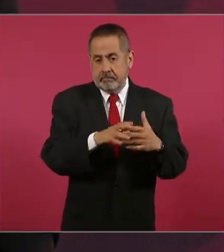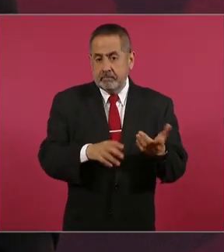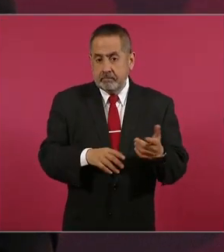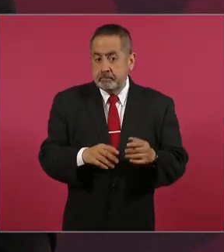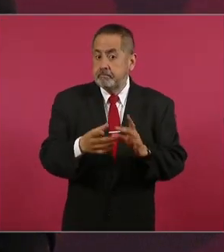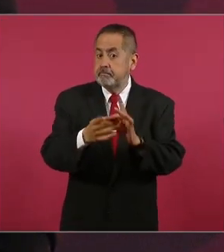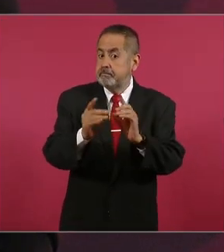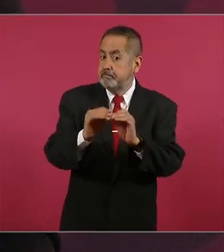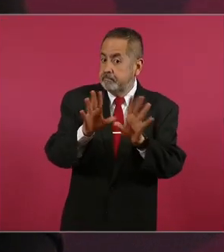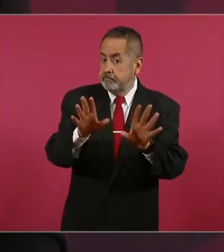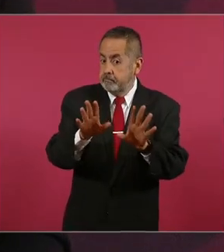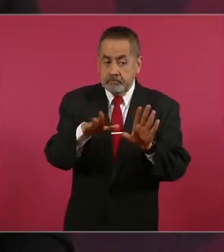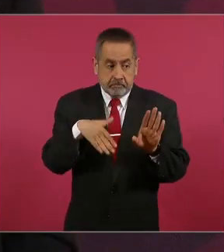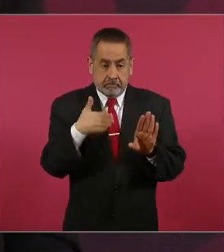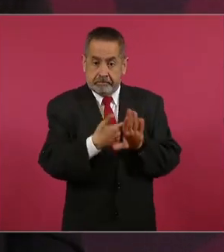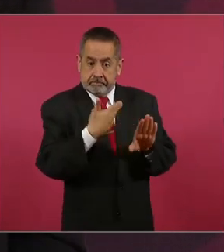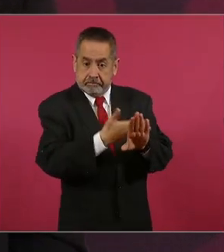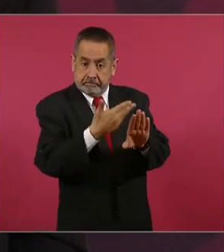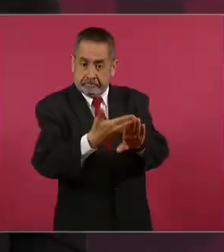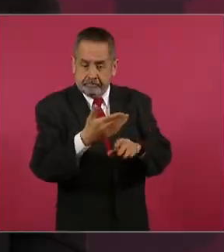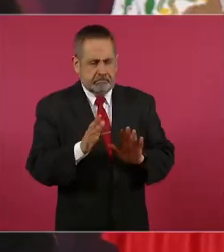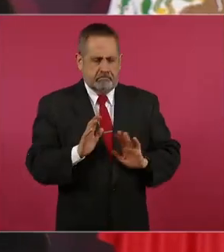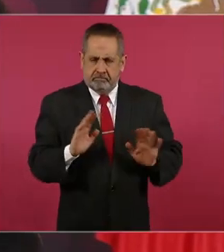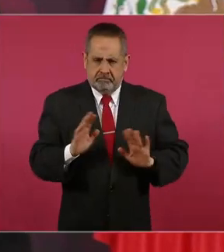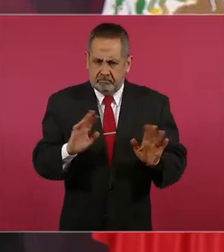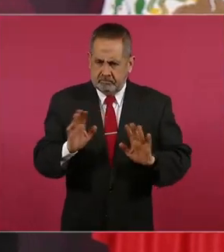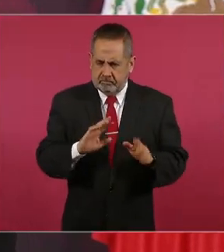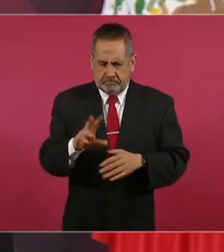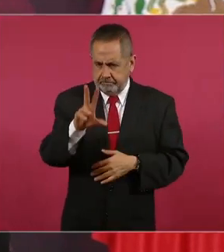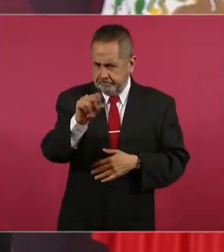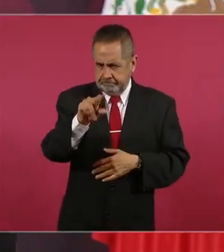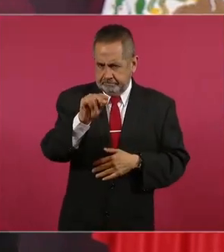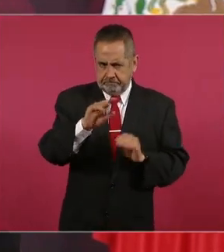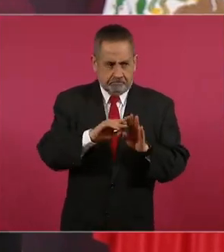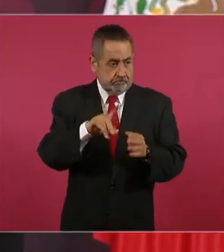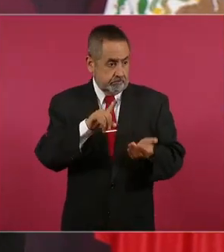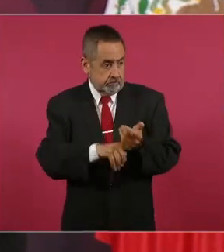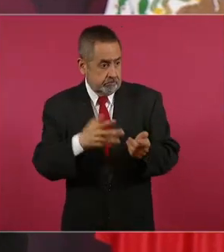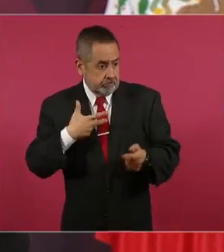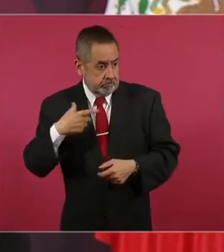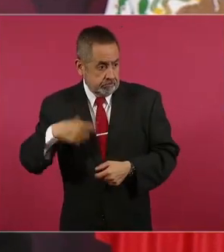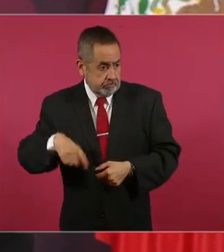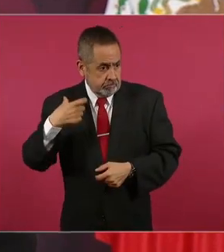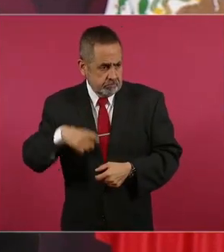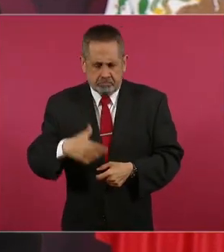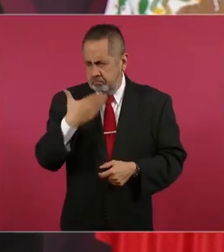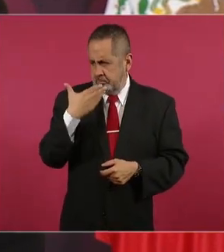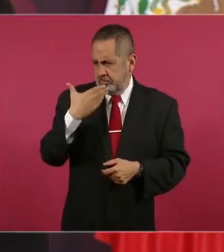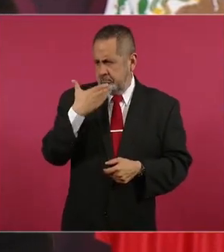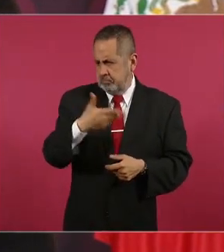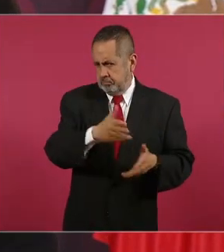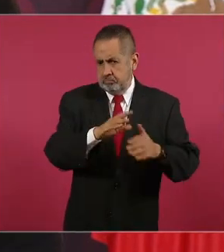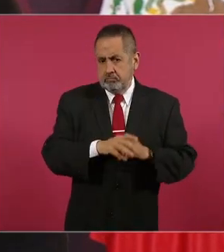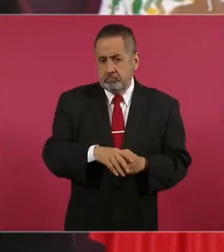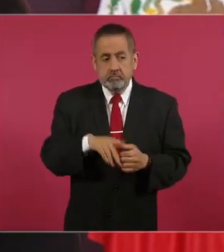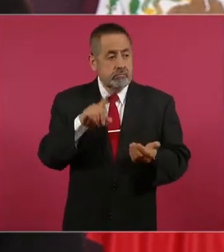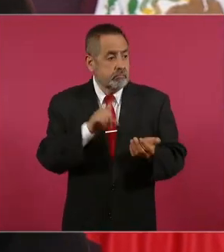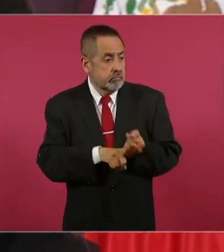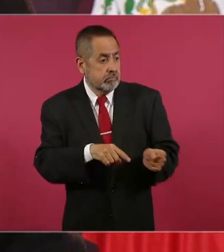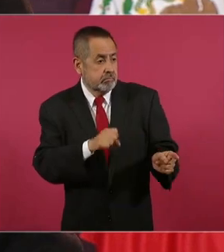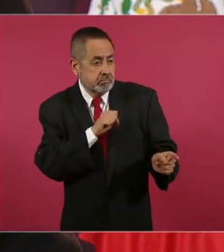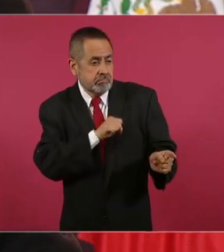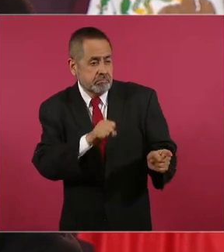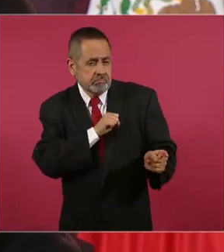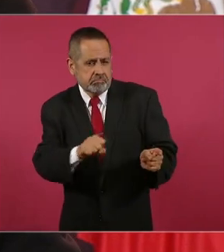Aclaro que no estoy en contra del que tiene dinero. No todo el que tiene es malvado.